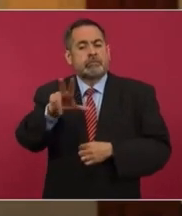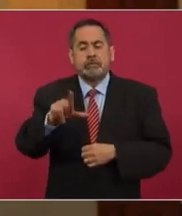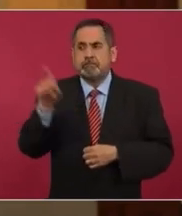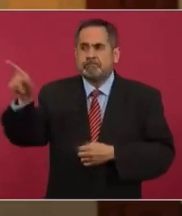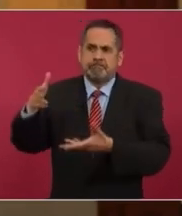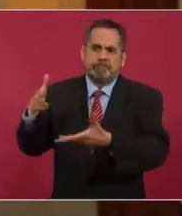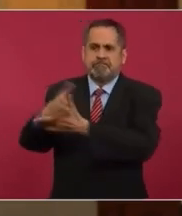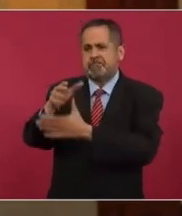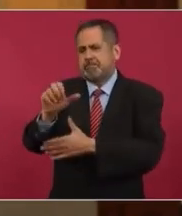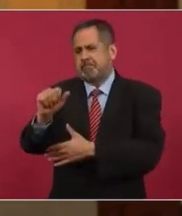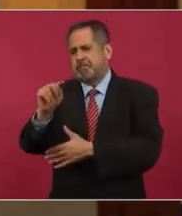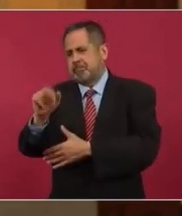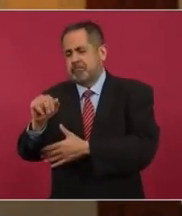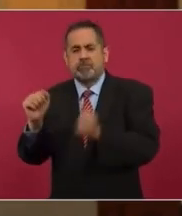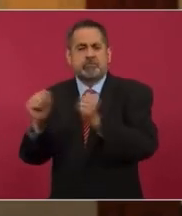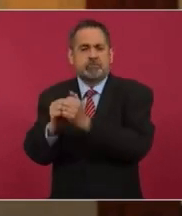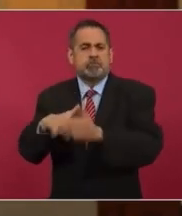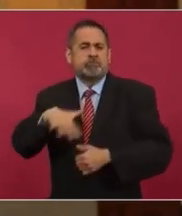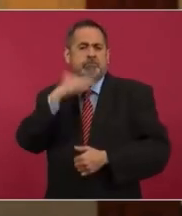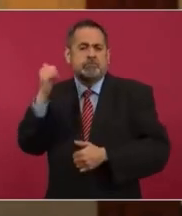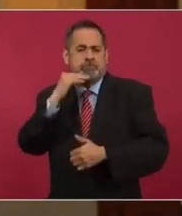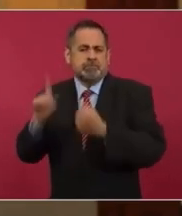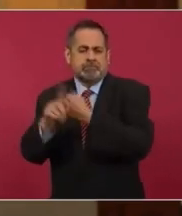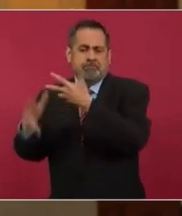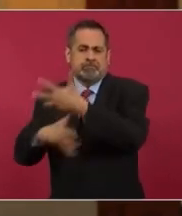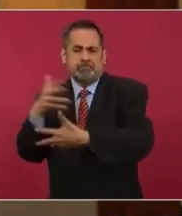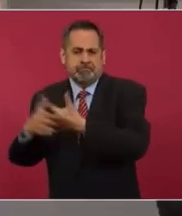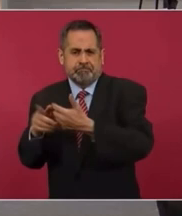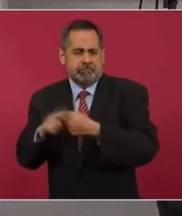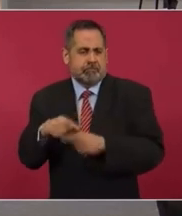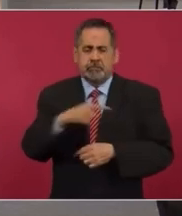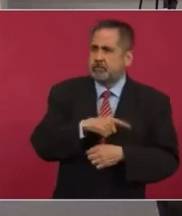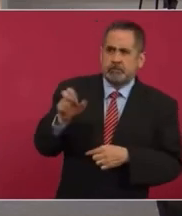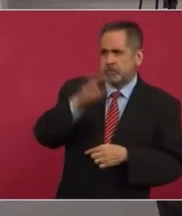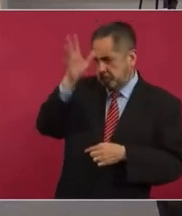anexión de Austria a la Alemania Nacional Socialista.